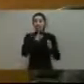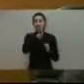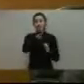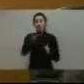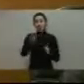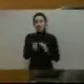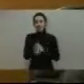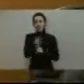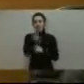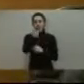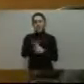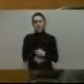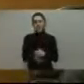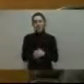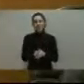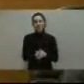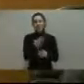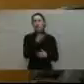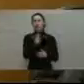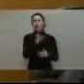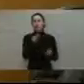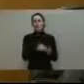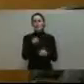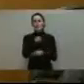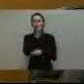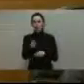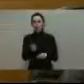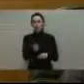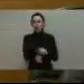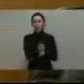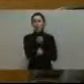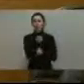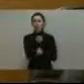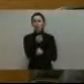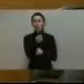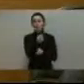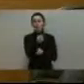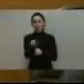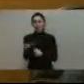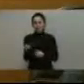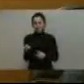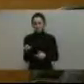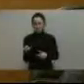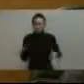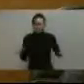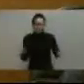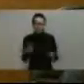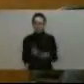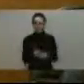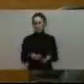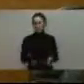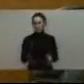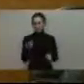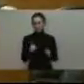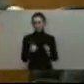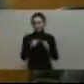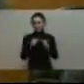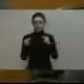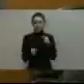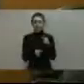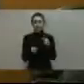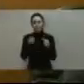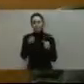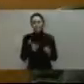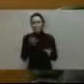puertos nos sale un total de 50.000 euros por puerto. Ni papipas. Y de aquí habría que descontar, pues no sé,